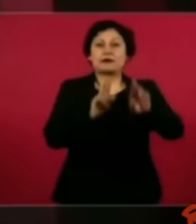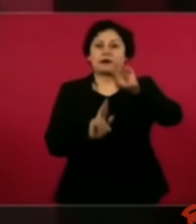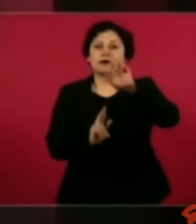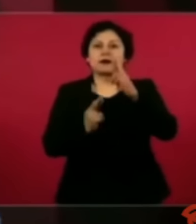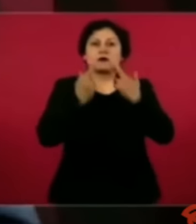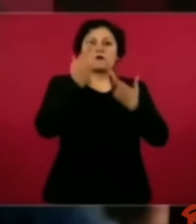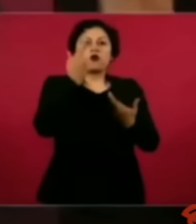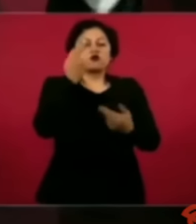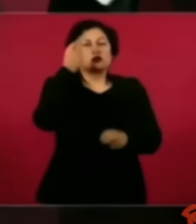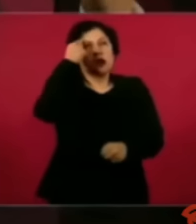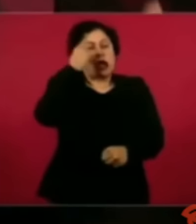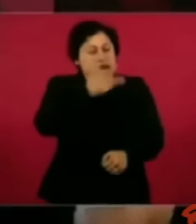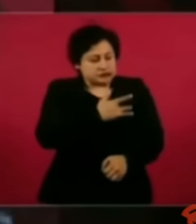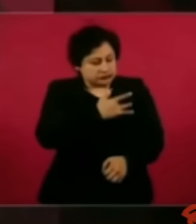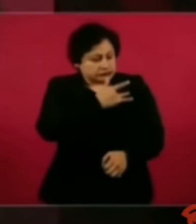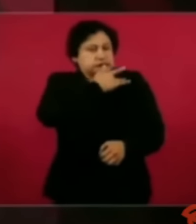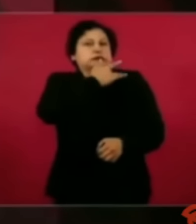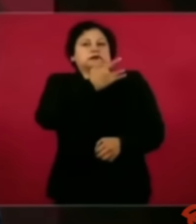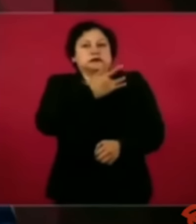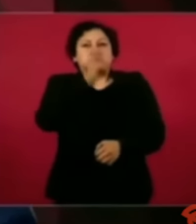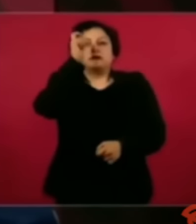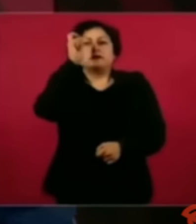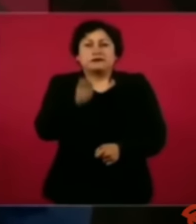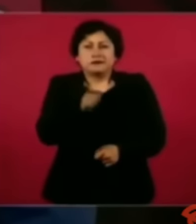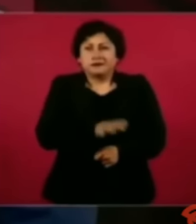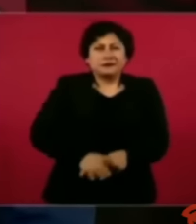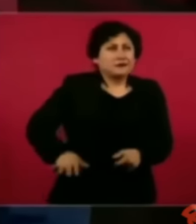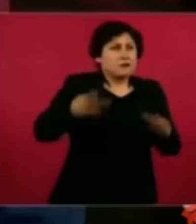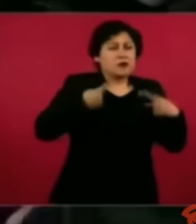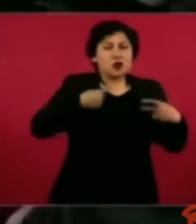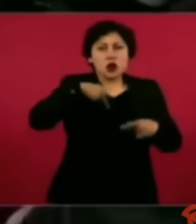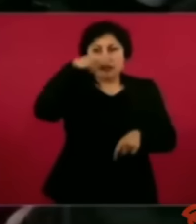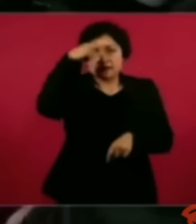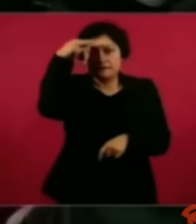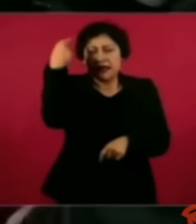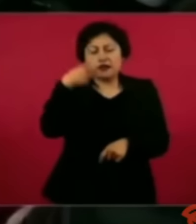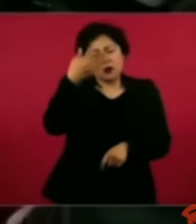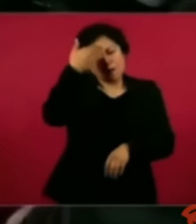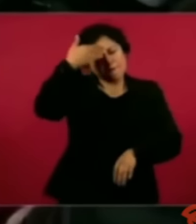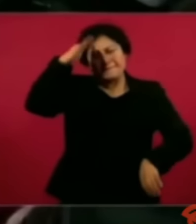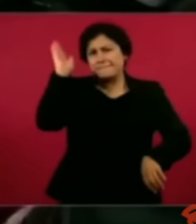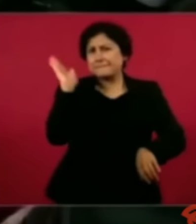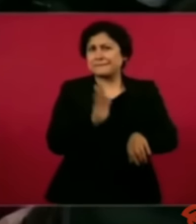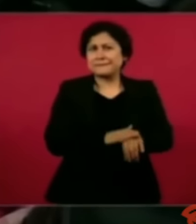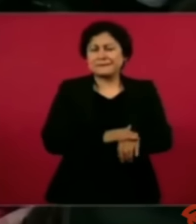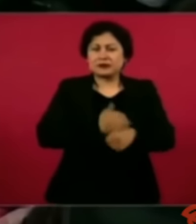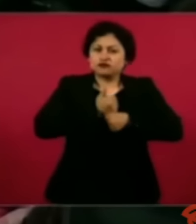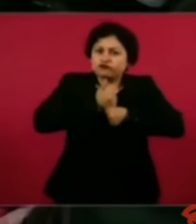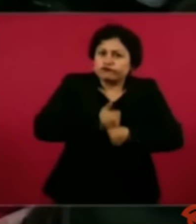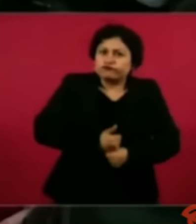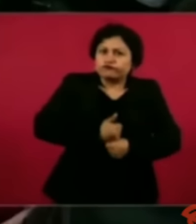el sacrificio de 1 millón de mexicanos, era tanto, tanto, tanto,